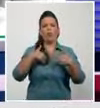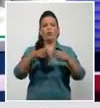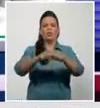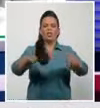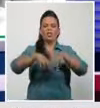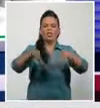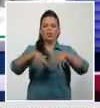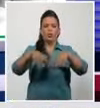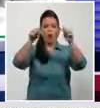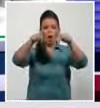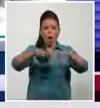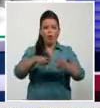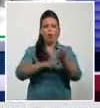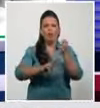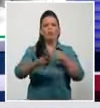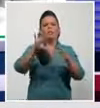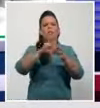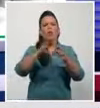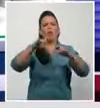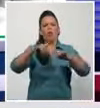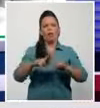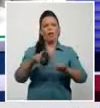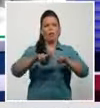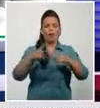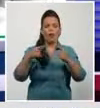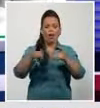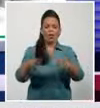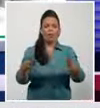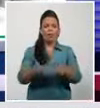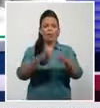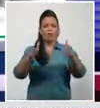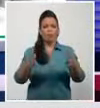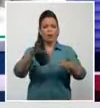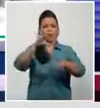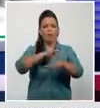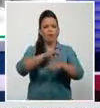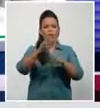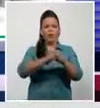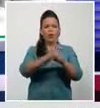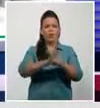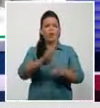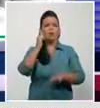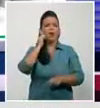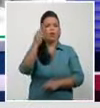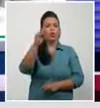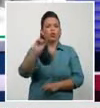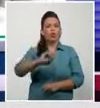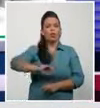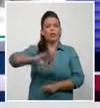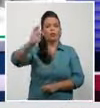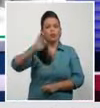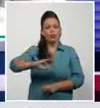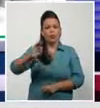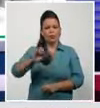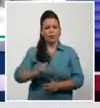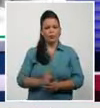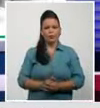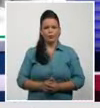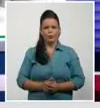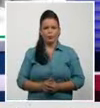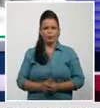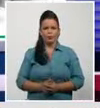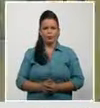en la provincia? La provincia hoy con mayor tasa de incidencia por la COVID-19, con más de 80 nuevos contagios. Adelante, muy buenos días